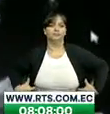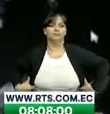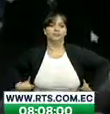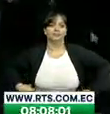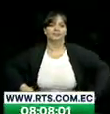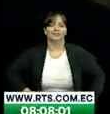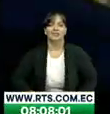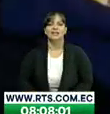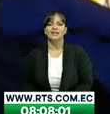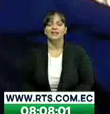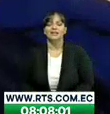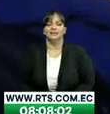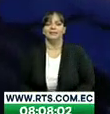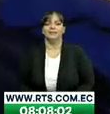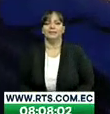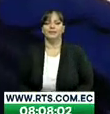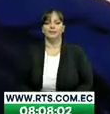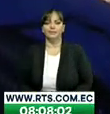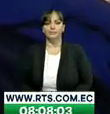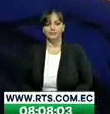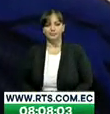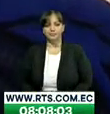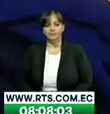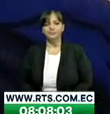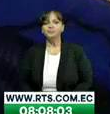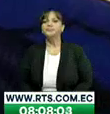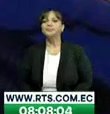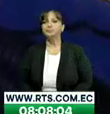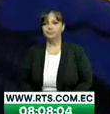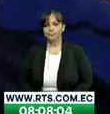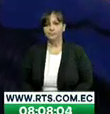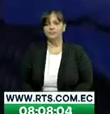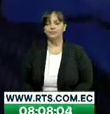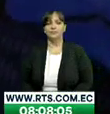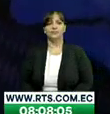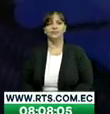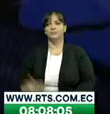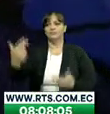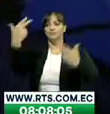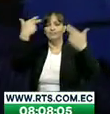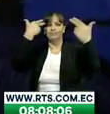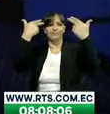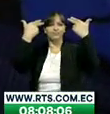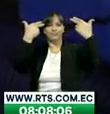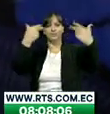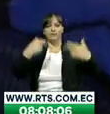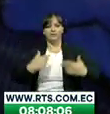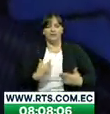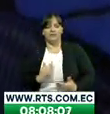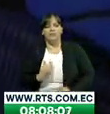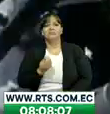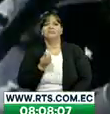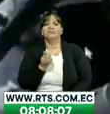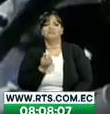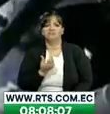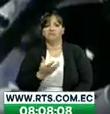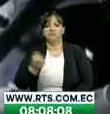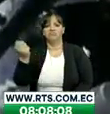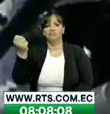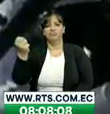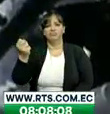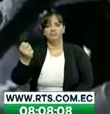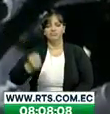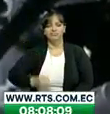amenazaron cuando luego un revólver una pistola entraron y se llevaron el dinero